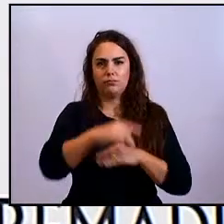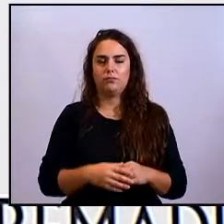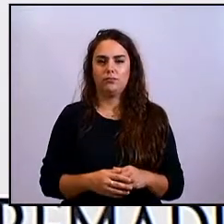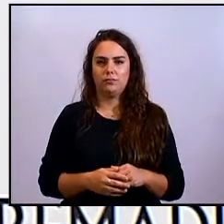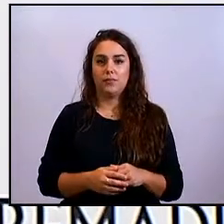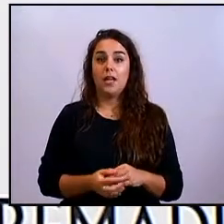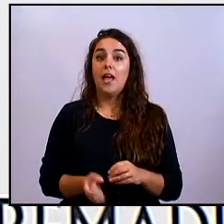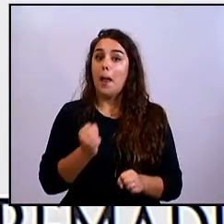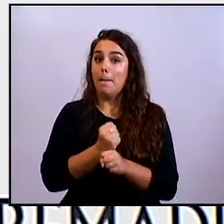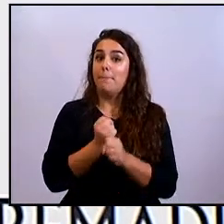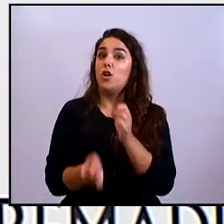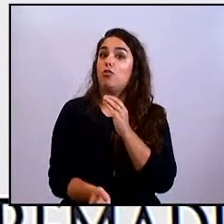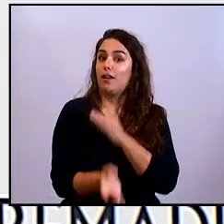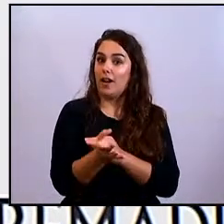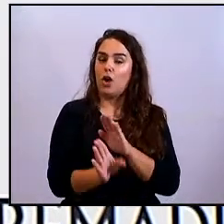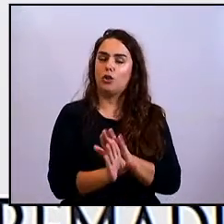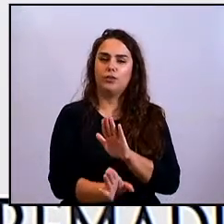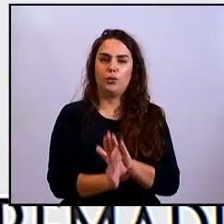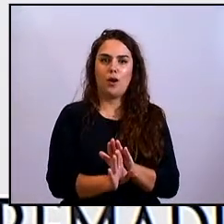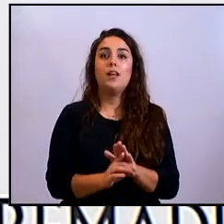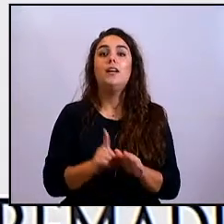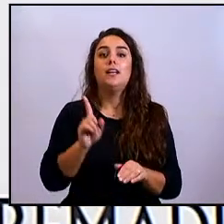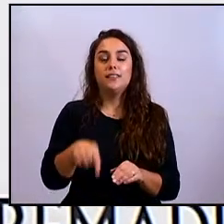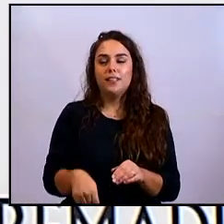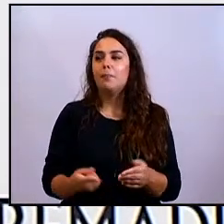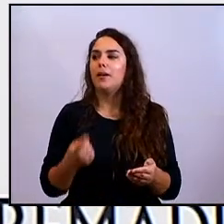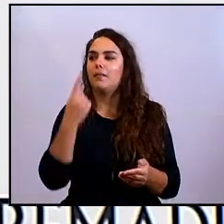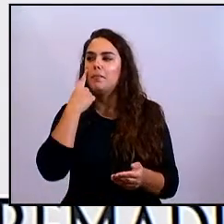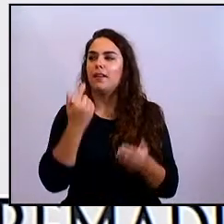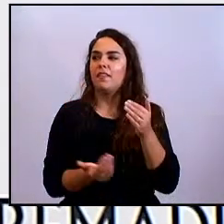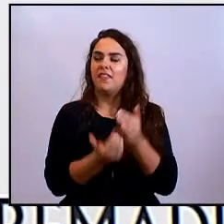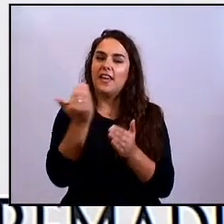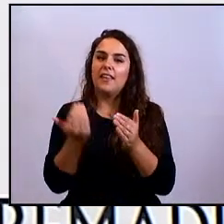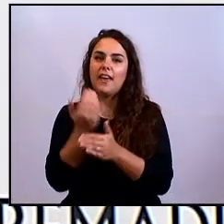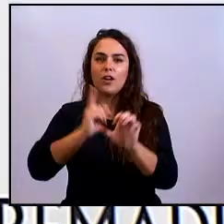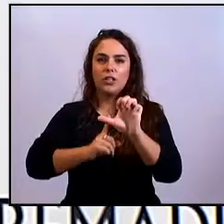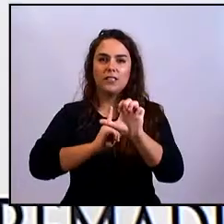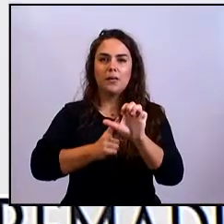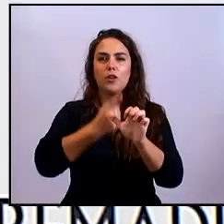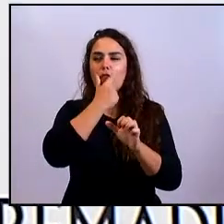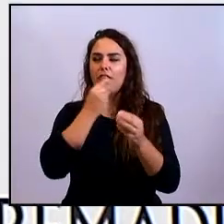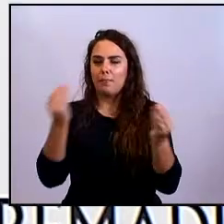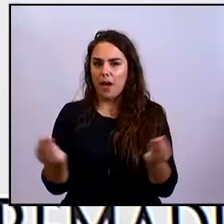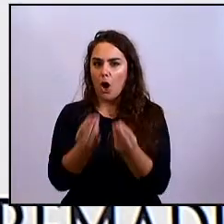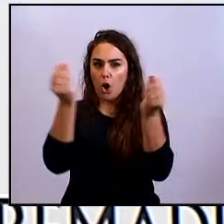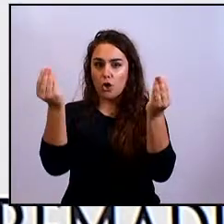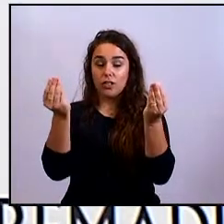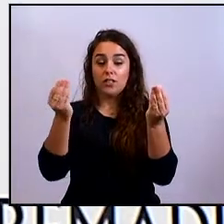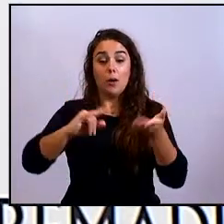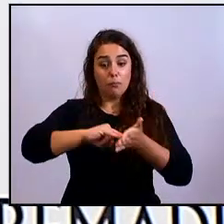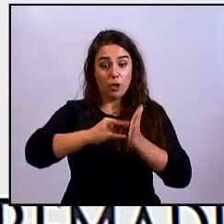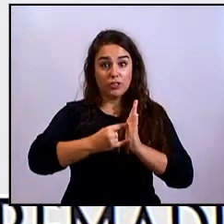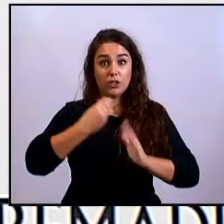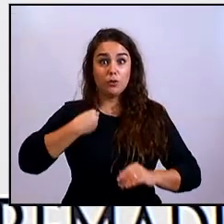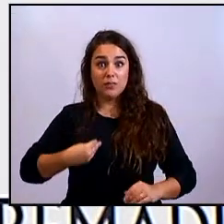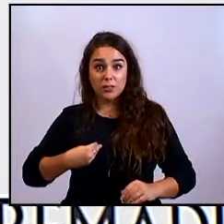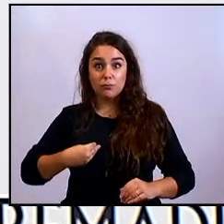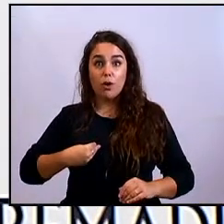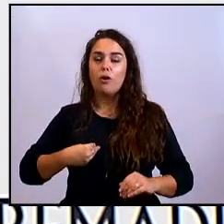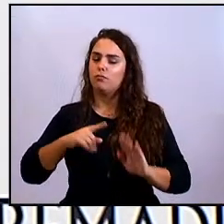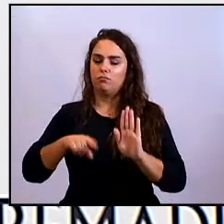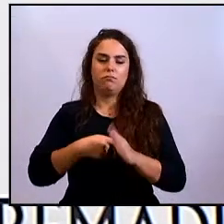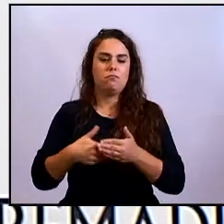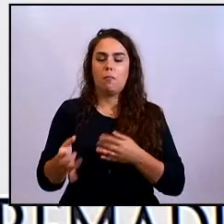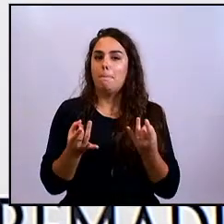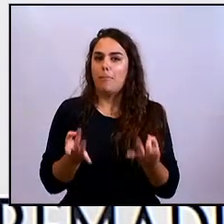creando empleo y facilitando el día a día de los extremeños. Lo que queremos es que este proyecto sea ley cuanto antes